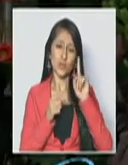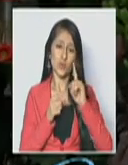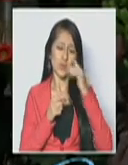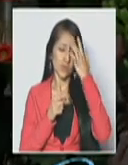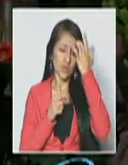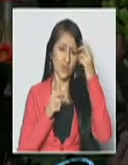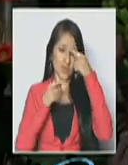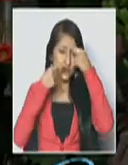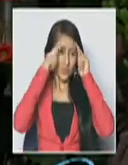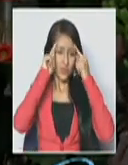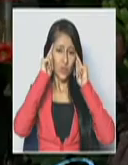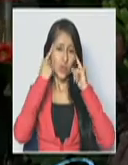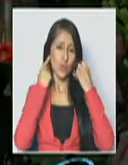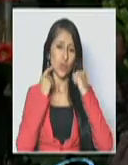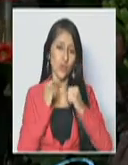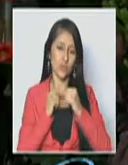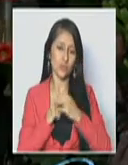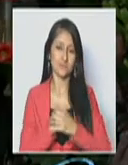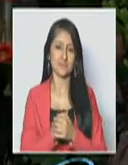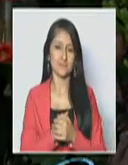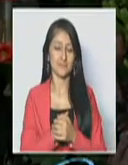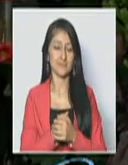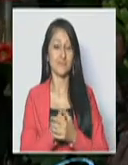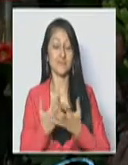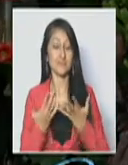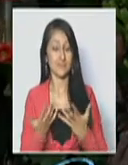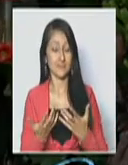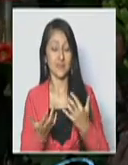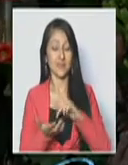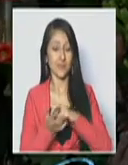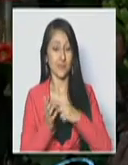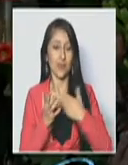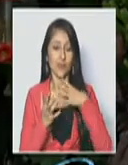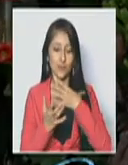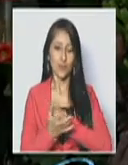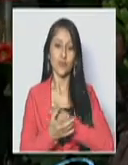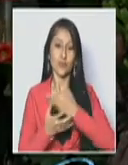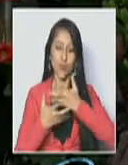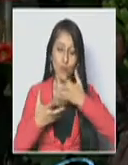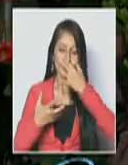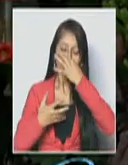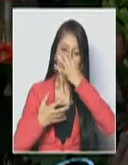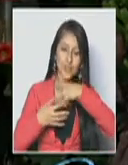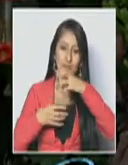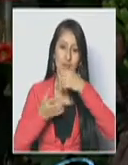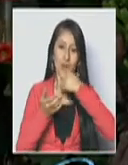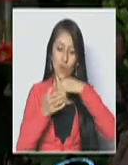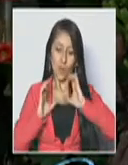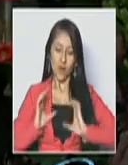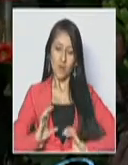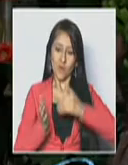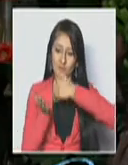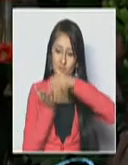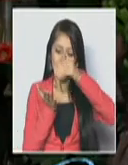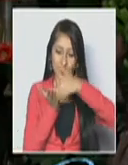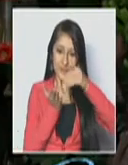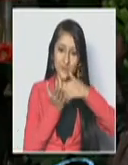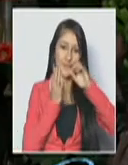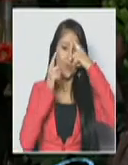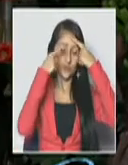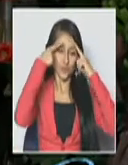es fuerte realmente uno elimina hacia el exterior pero